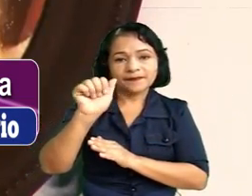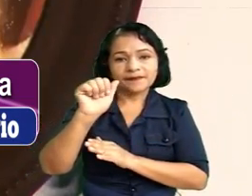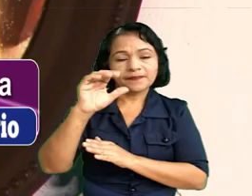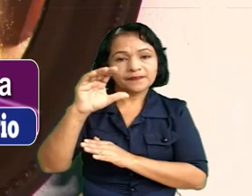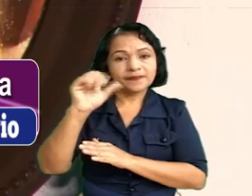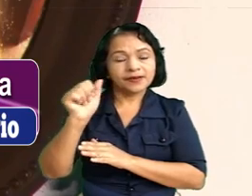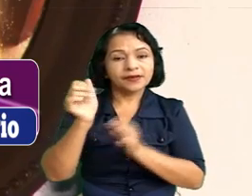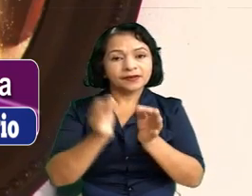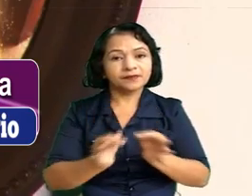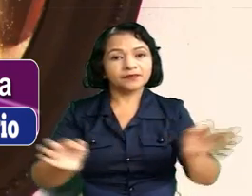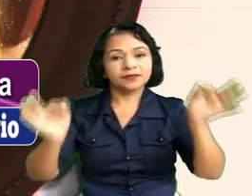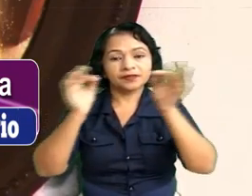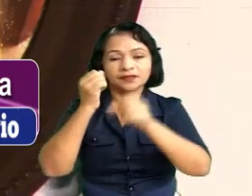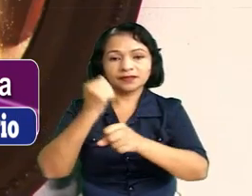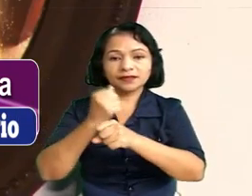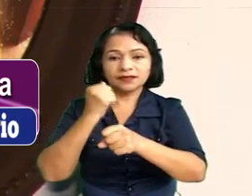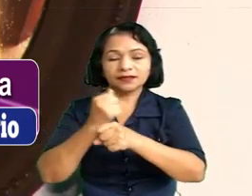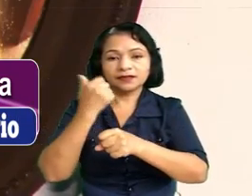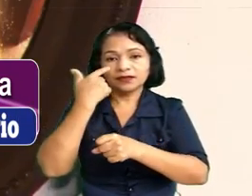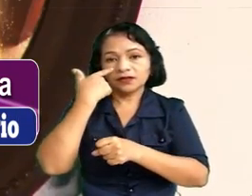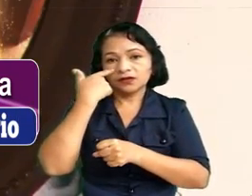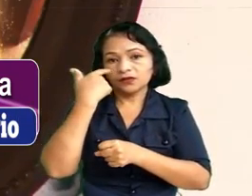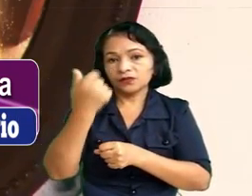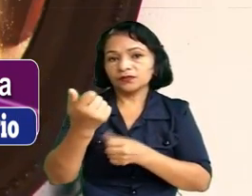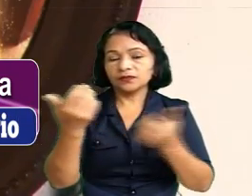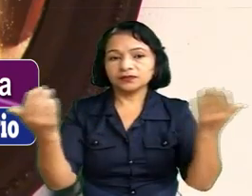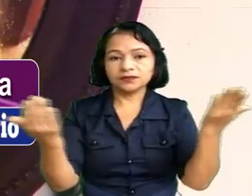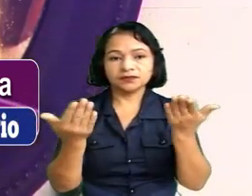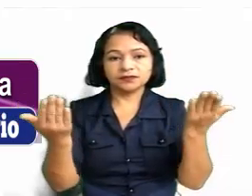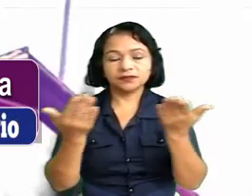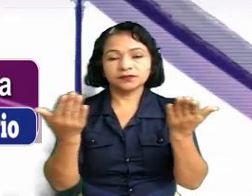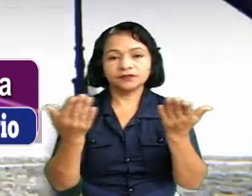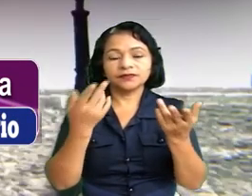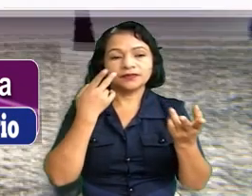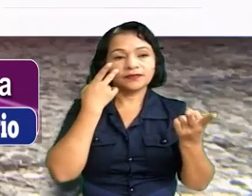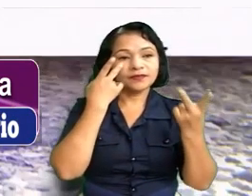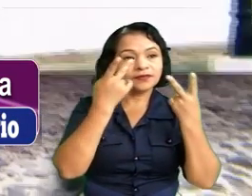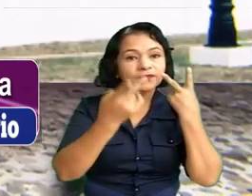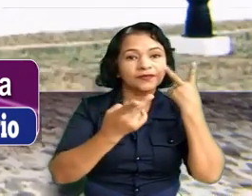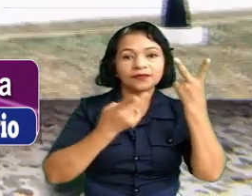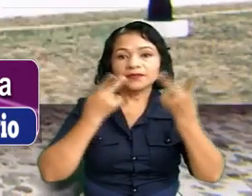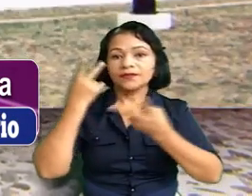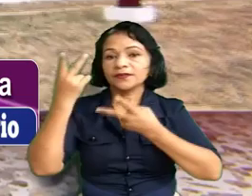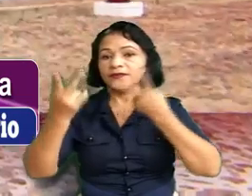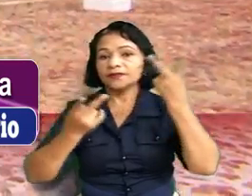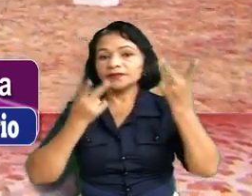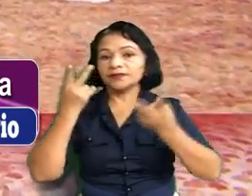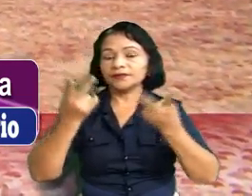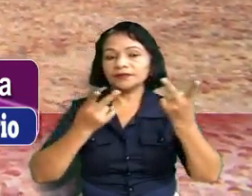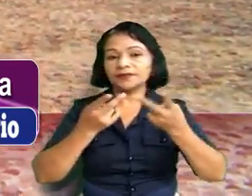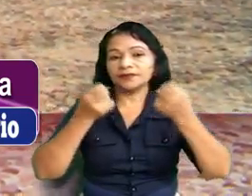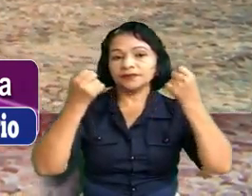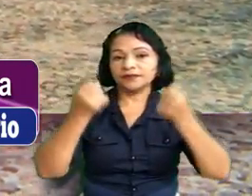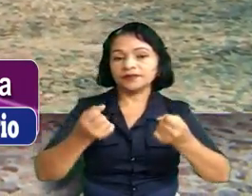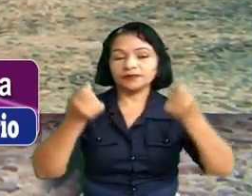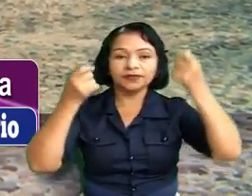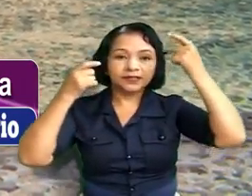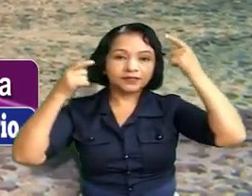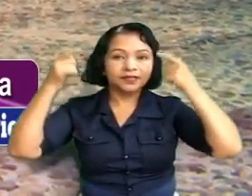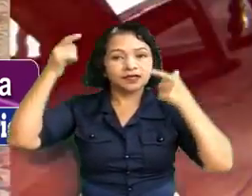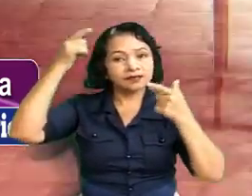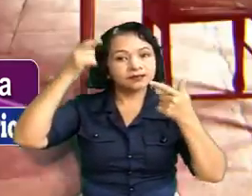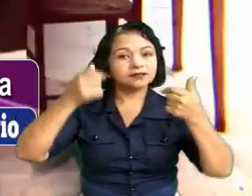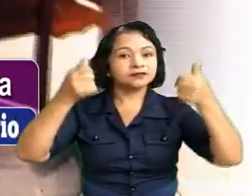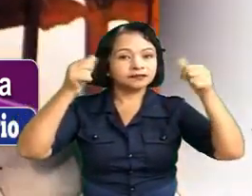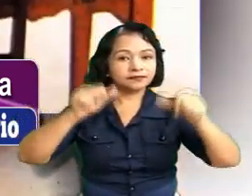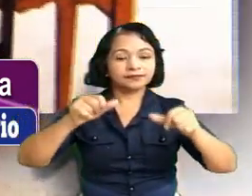importante. Conocer un poquito la incidencia que tiene ella en la visita que precisamente el general Sandino dispone realizar